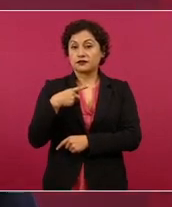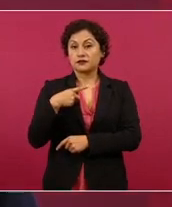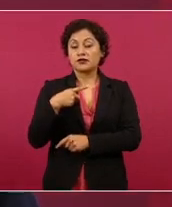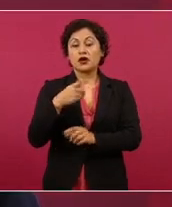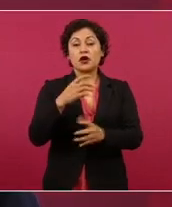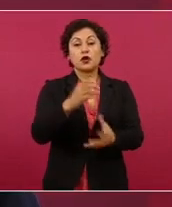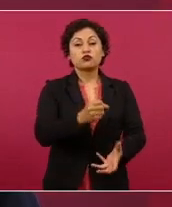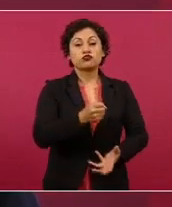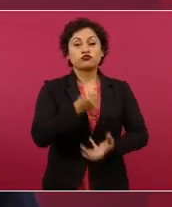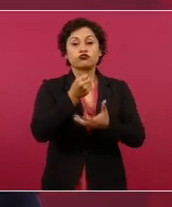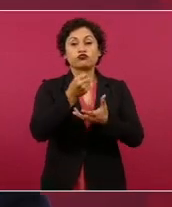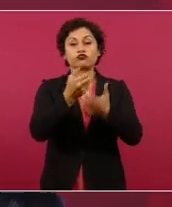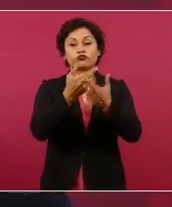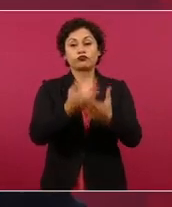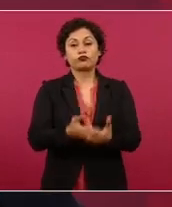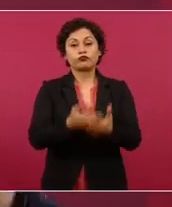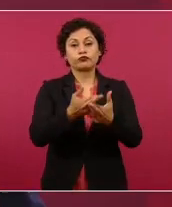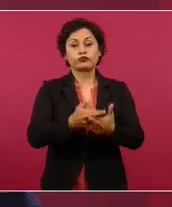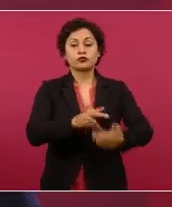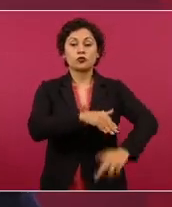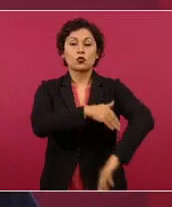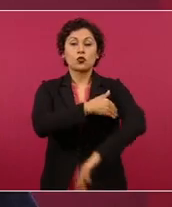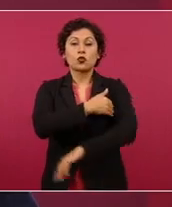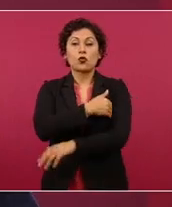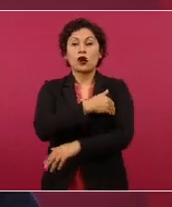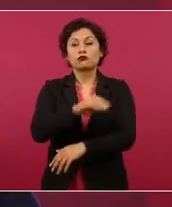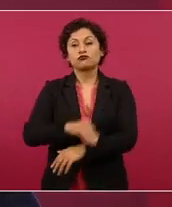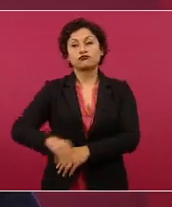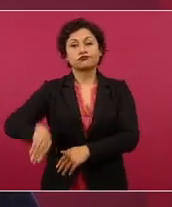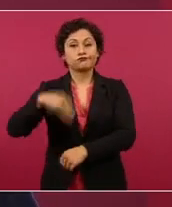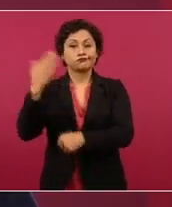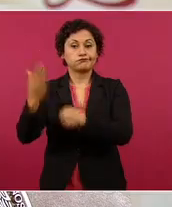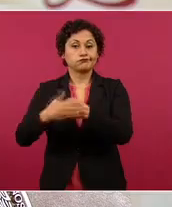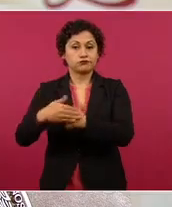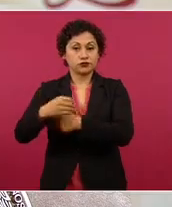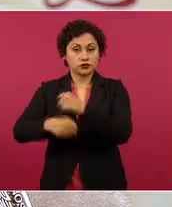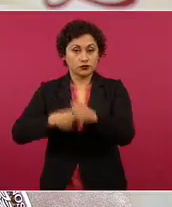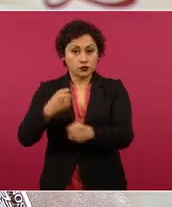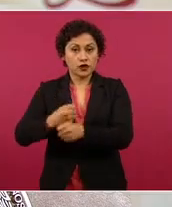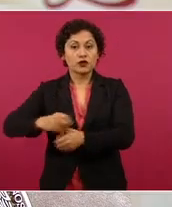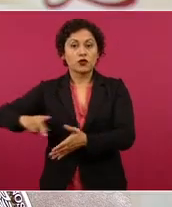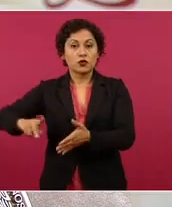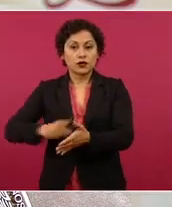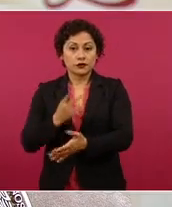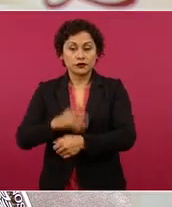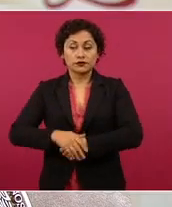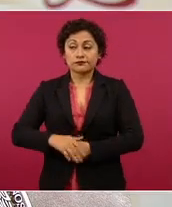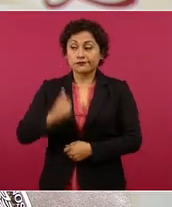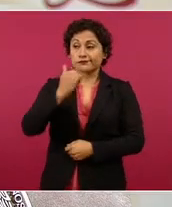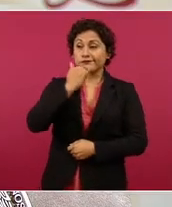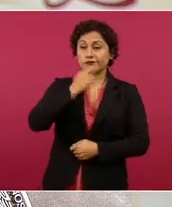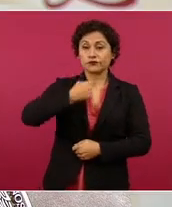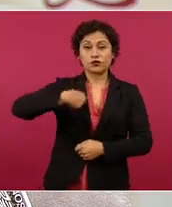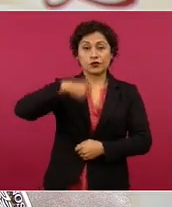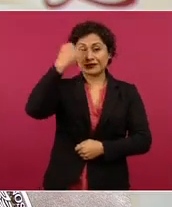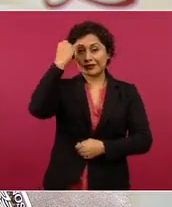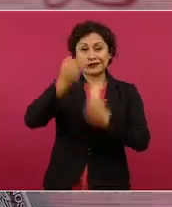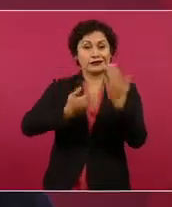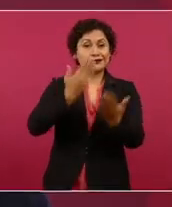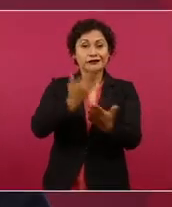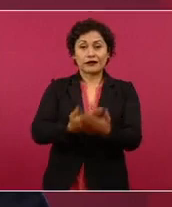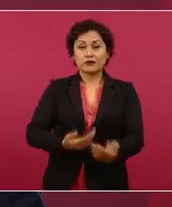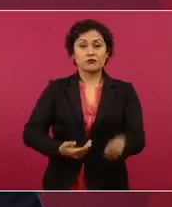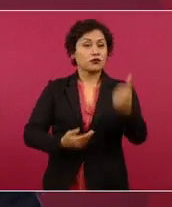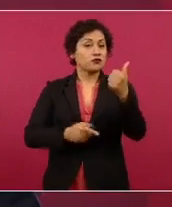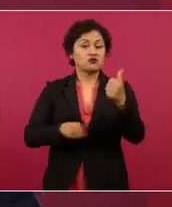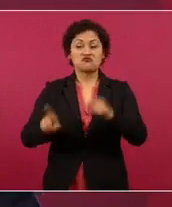siguiente ejercicio fiscal. La iniciativa del Ejecutivo tampoco contenía eso. Lo que sí contiene la iniciativa